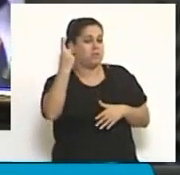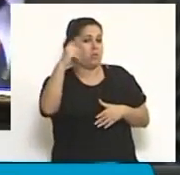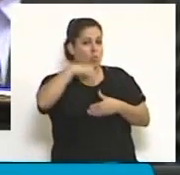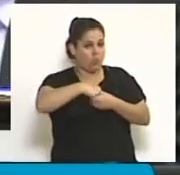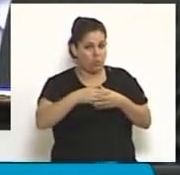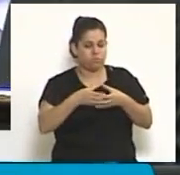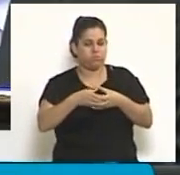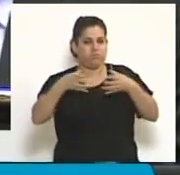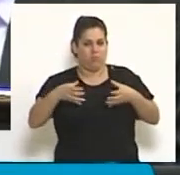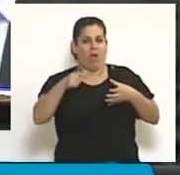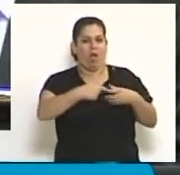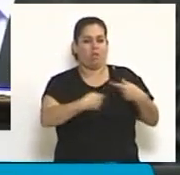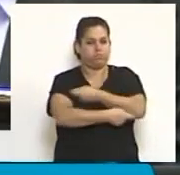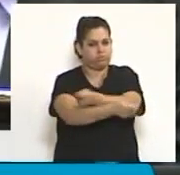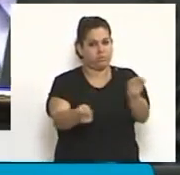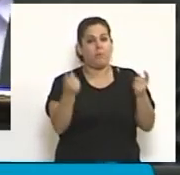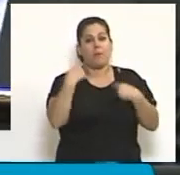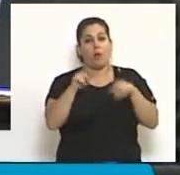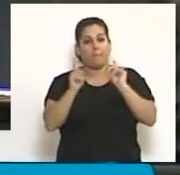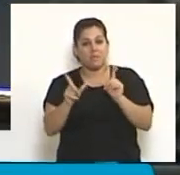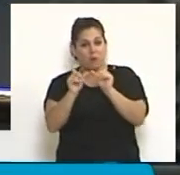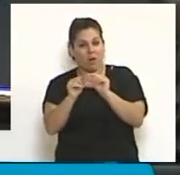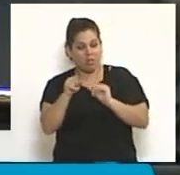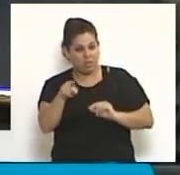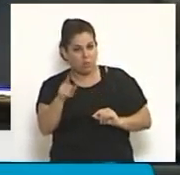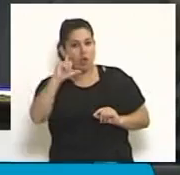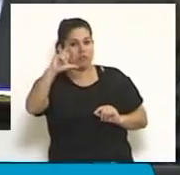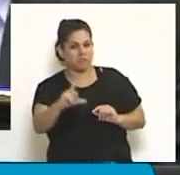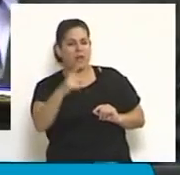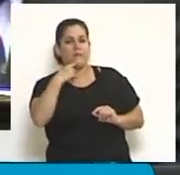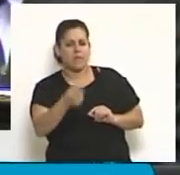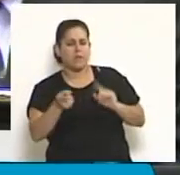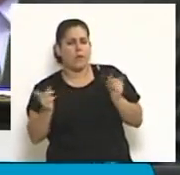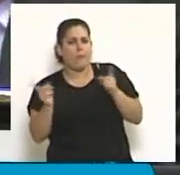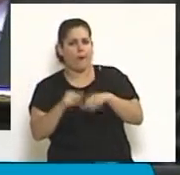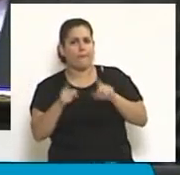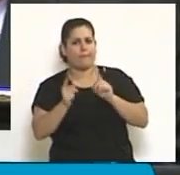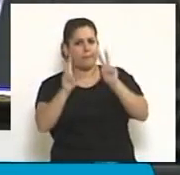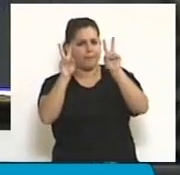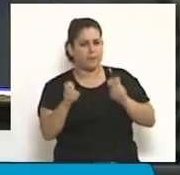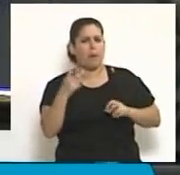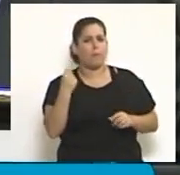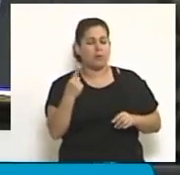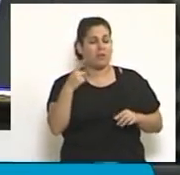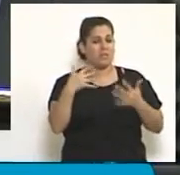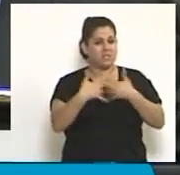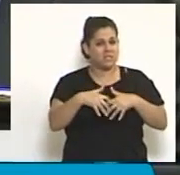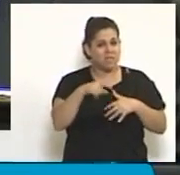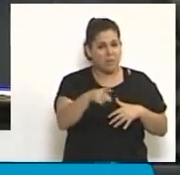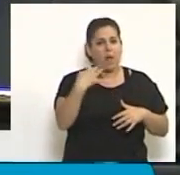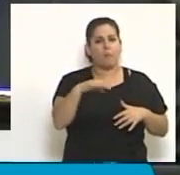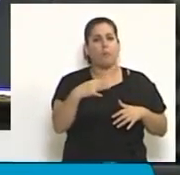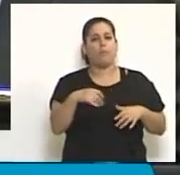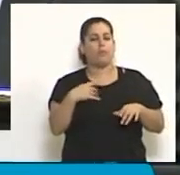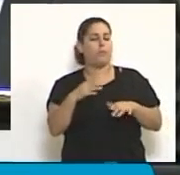Pero acto seguido, el mismo artículo vuelve sobre sus pasos al prever que dicho sistema podrá ser dejado